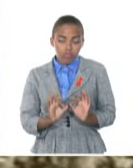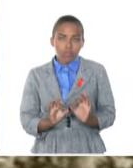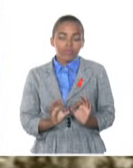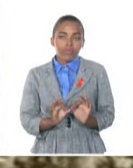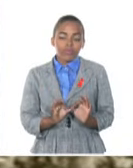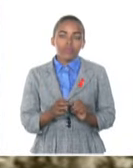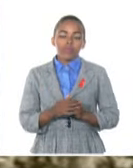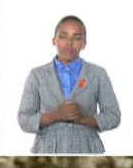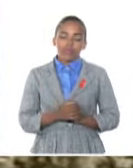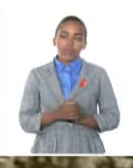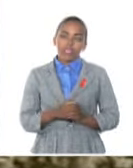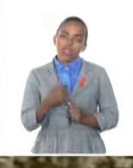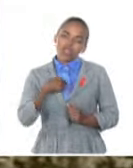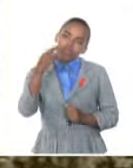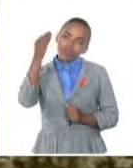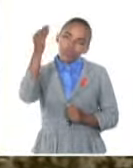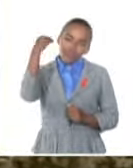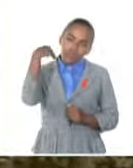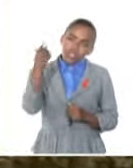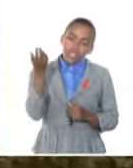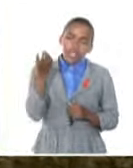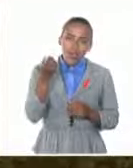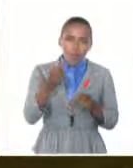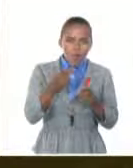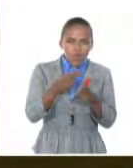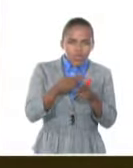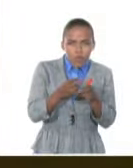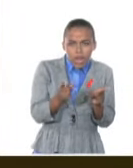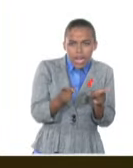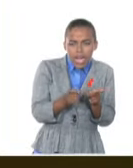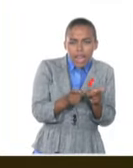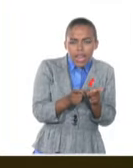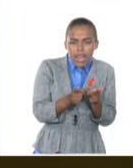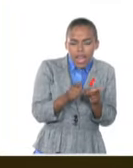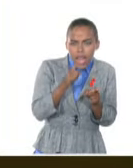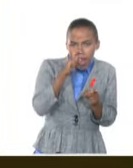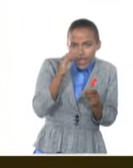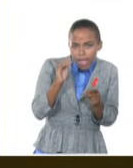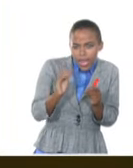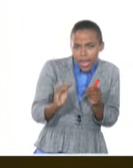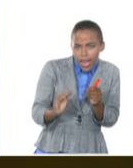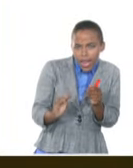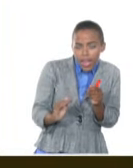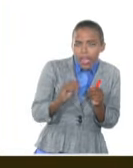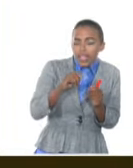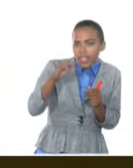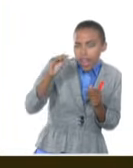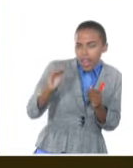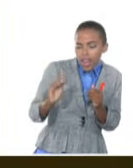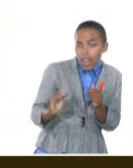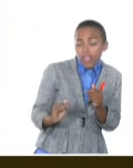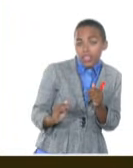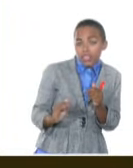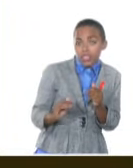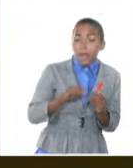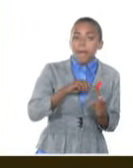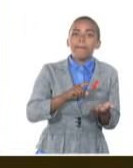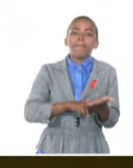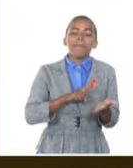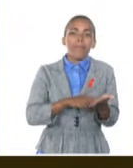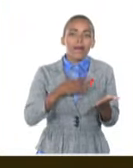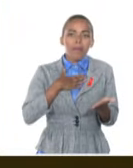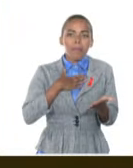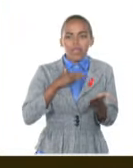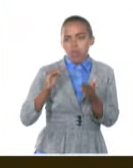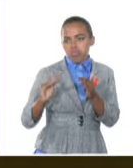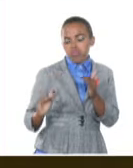Corda. Sé que le tenía puesto un sobrenombre que le decía el chiquitico. Mi padre era de estatura baja, Fidel es bastante alto. Por las cosas que habló mi